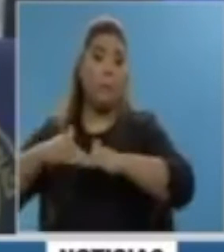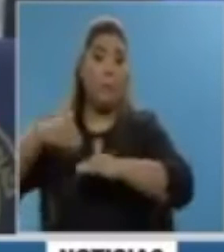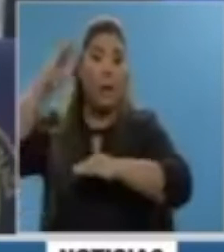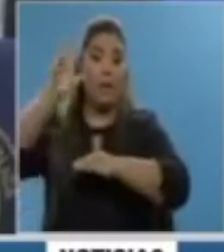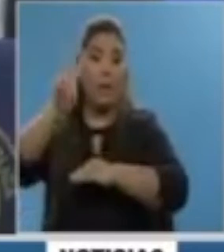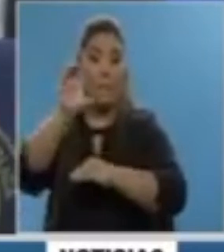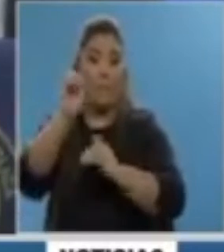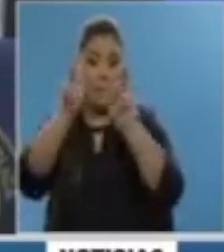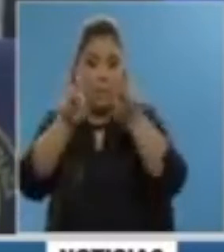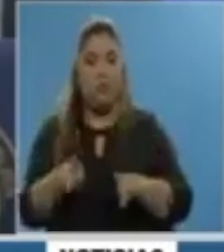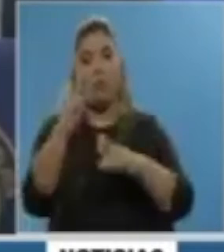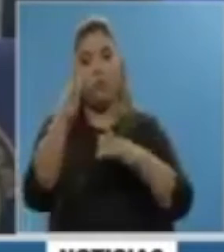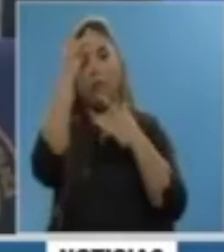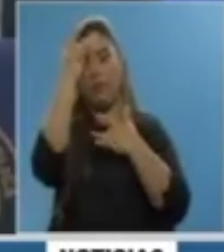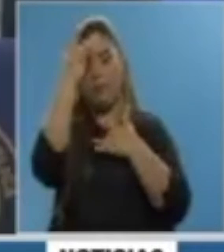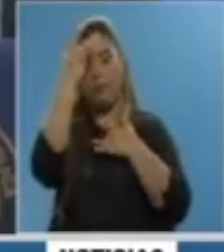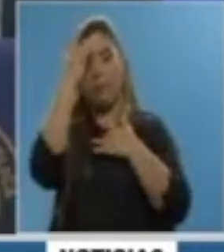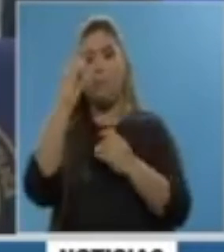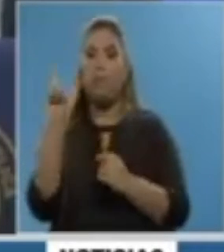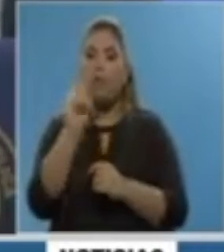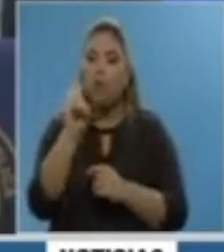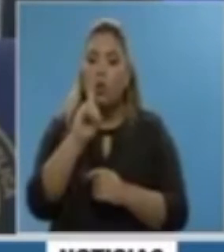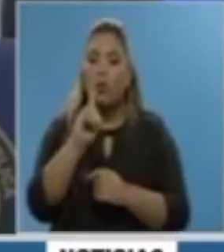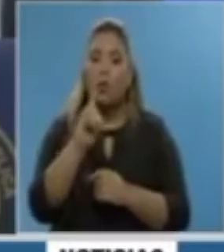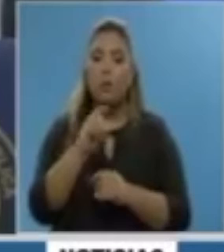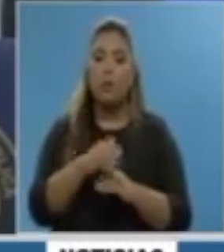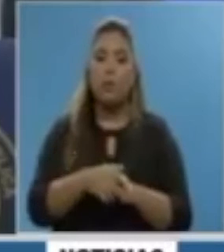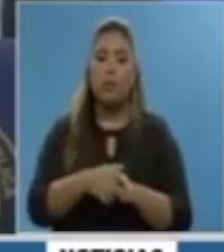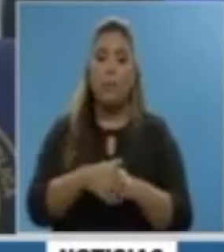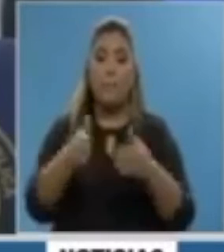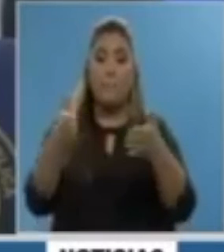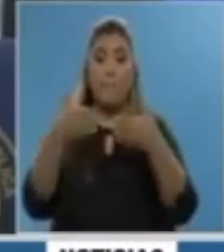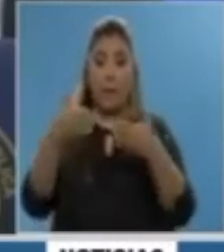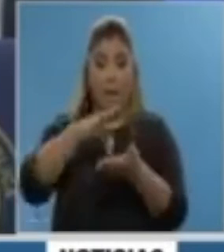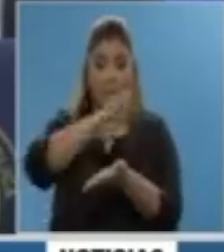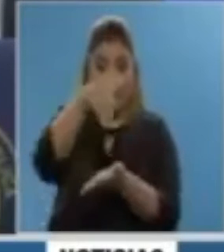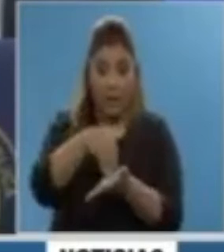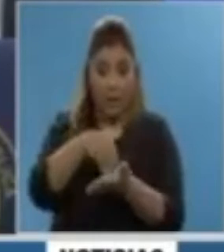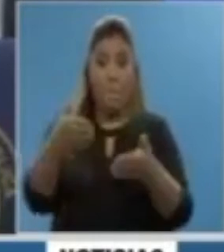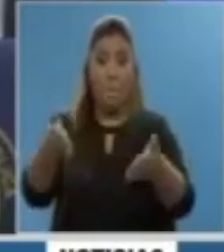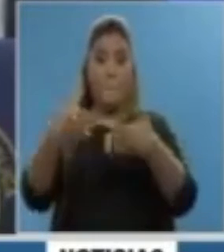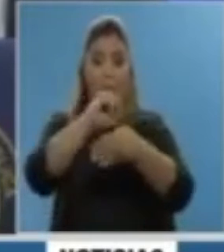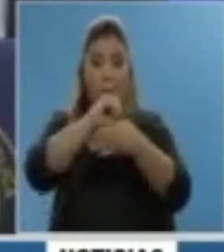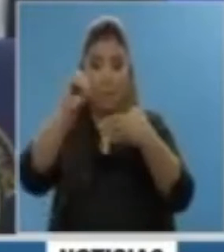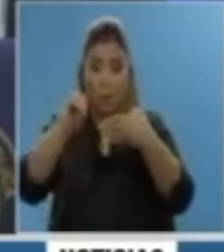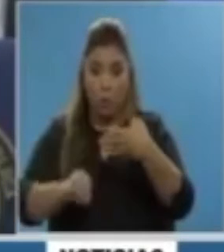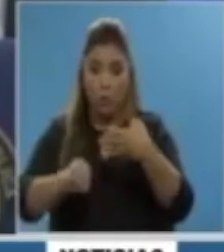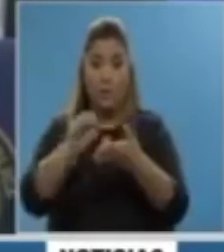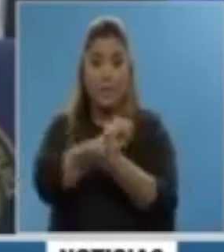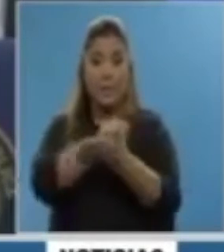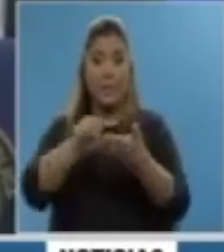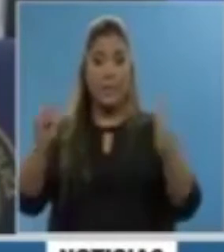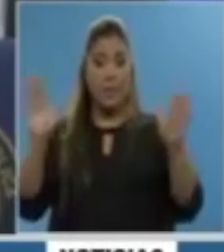casos, principalmente en la región de salud de Panamá Metro, Panamá Oeste,